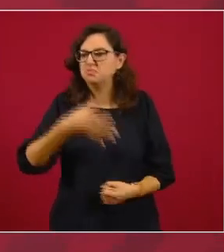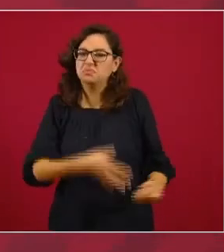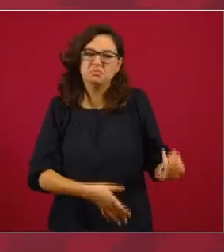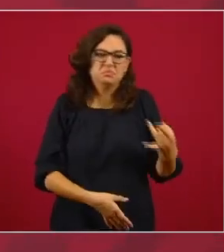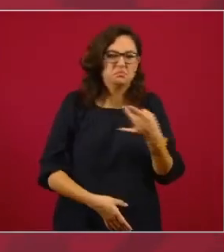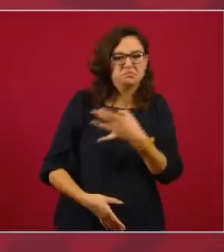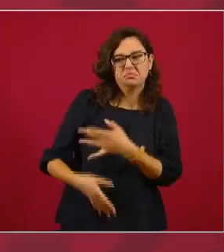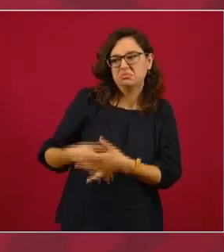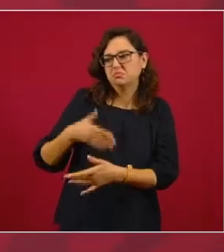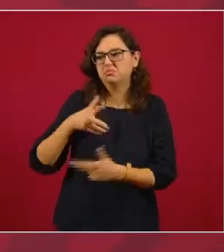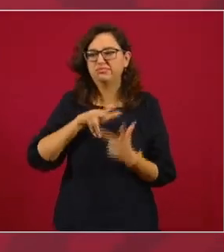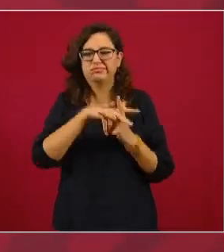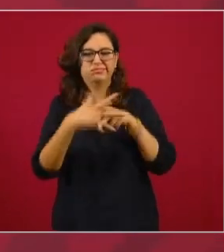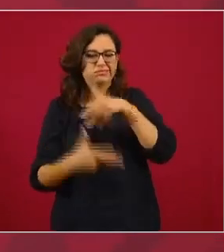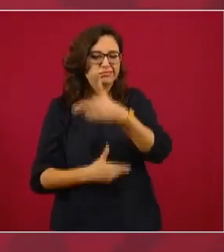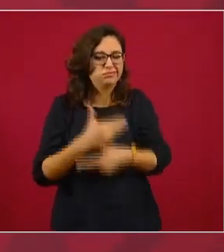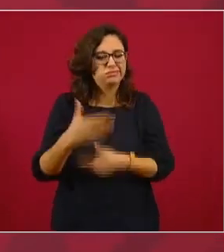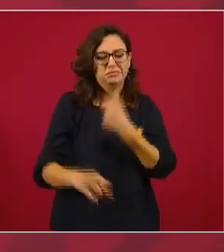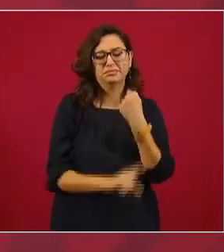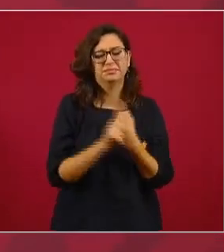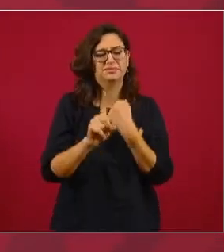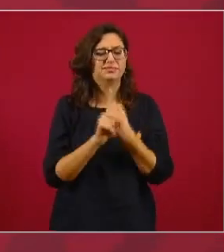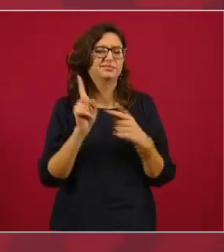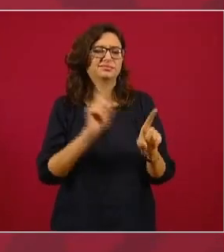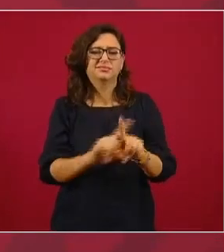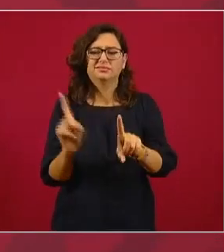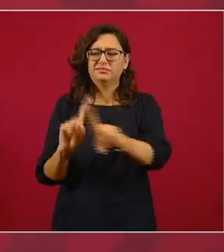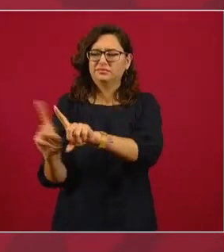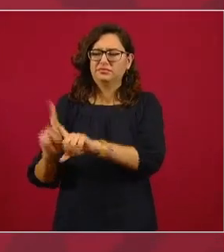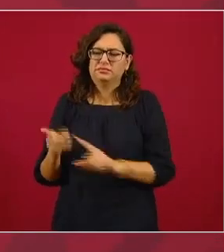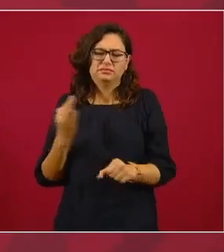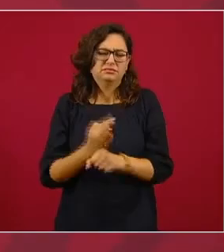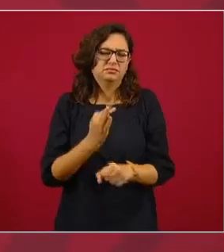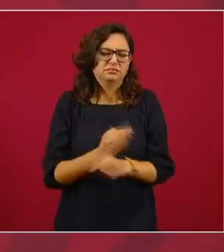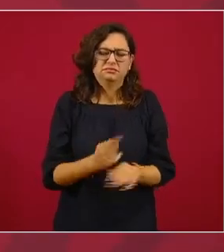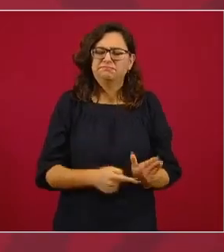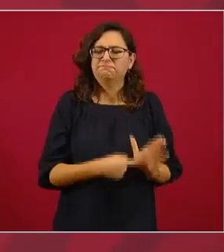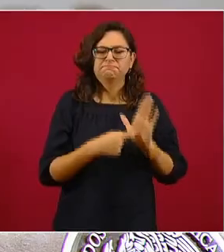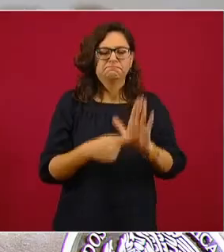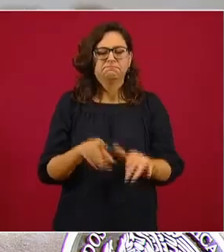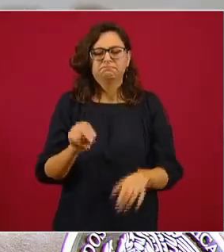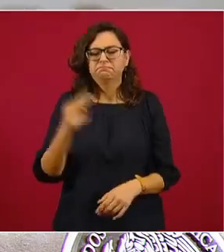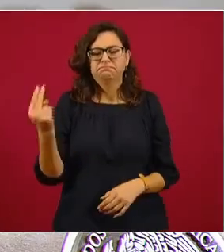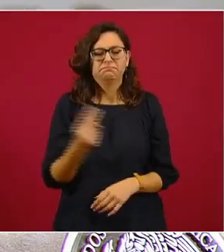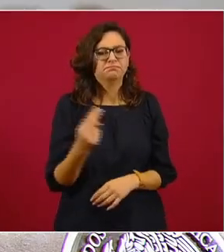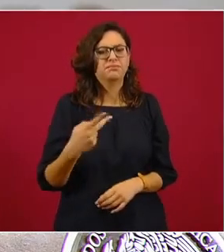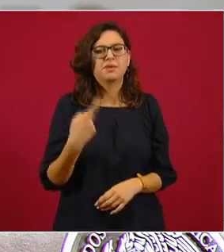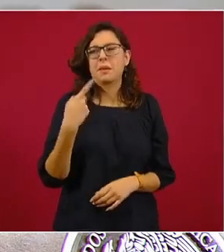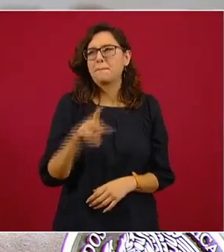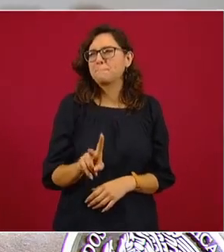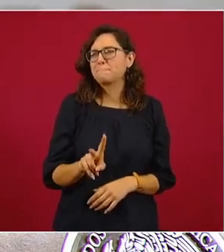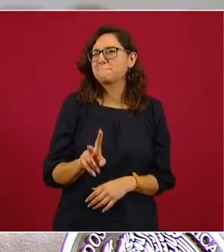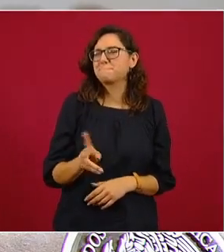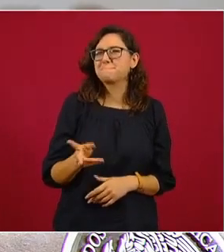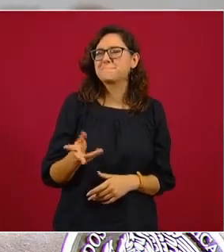cuestiones que no voy a tratar aquí, pero que no son, la verdad,